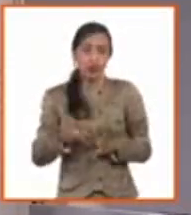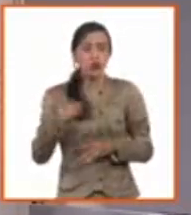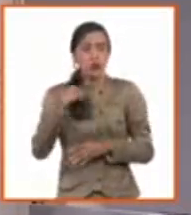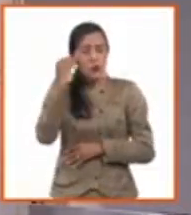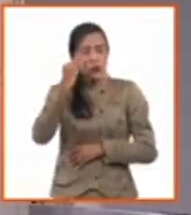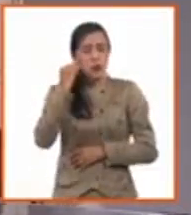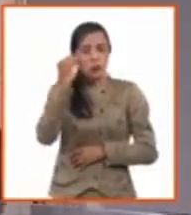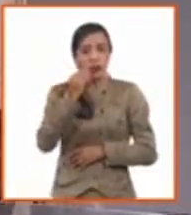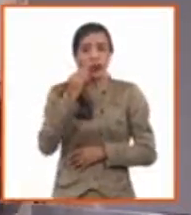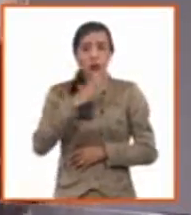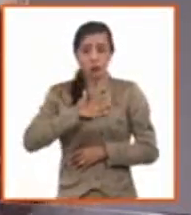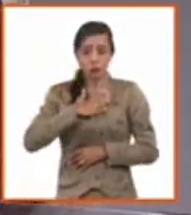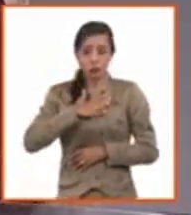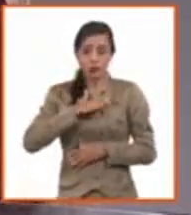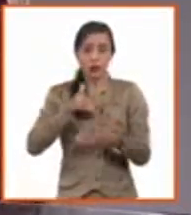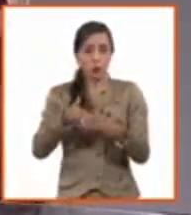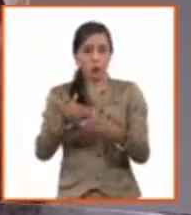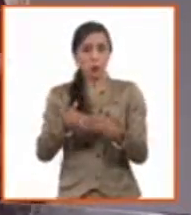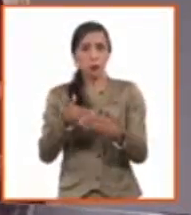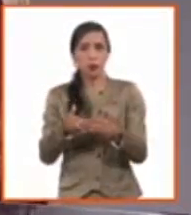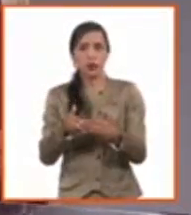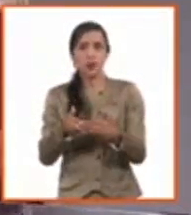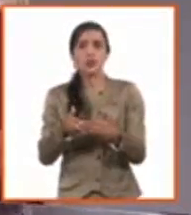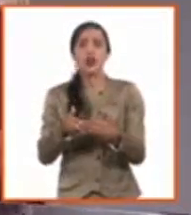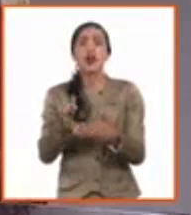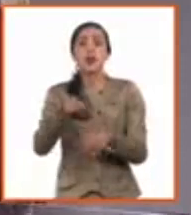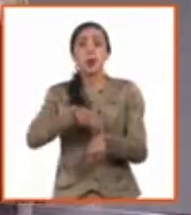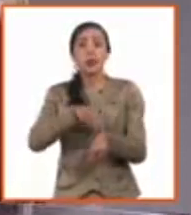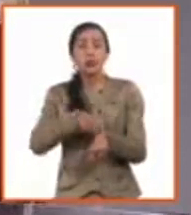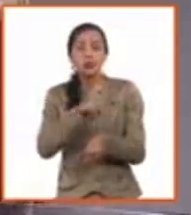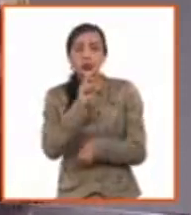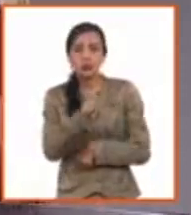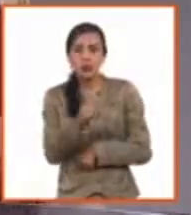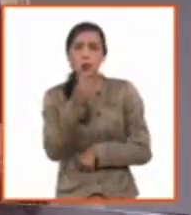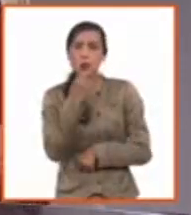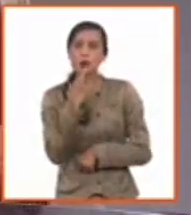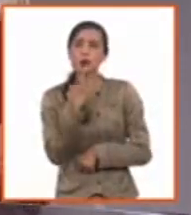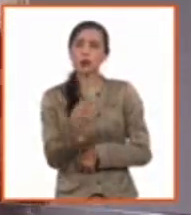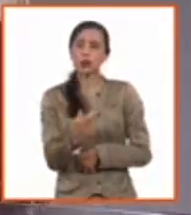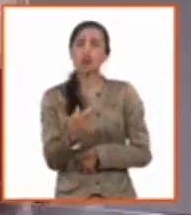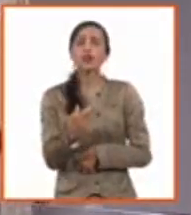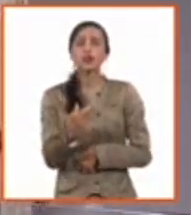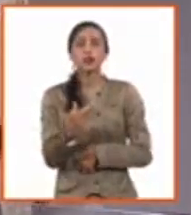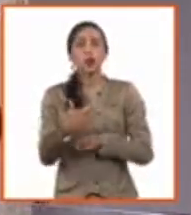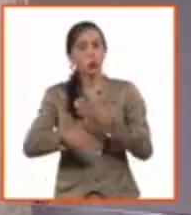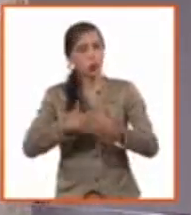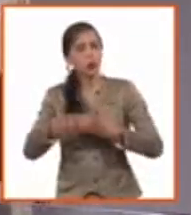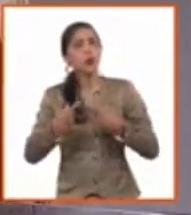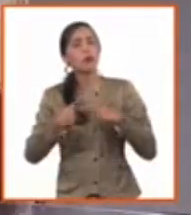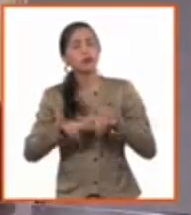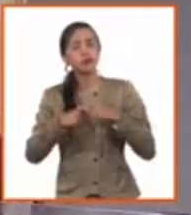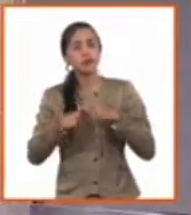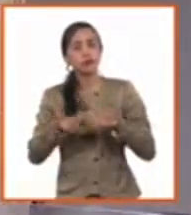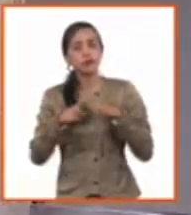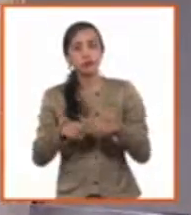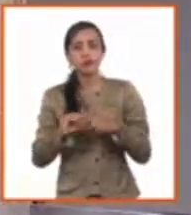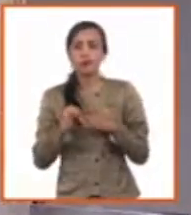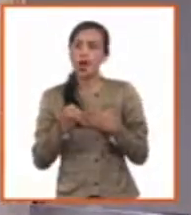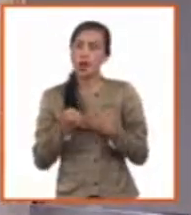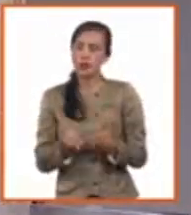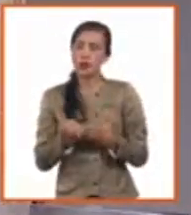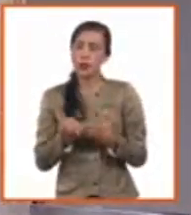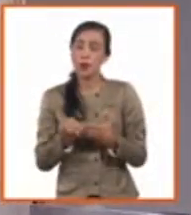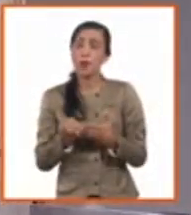en ese sentido bueno pues la industria en un momento tan difícil también dio el paso al frente y contribuyó